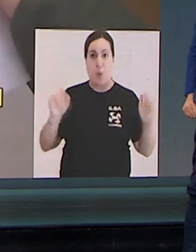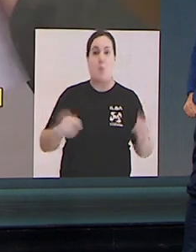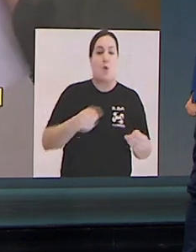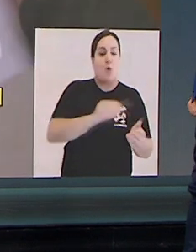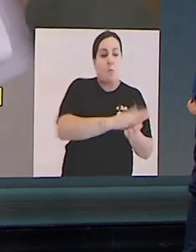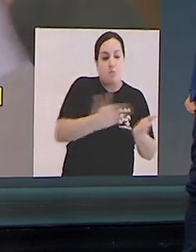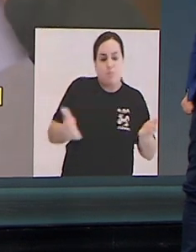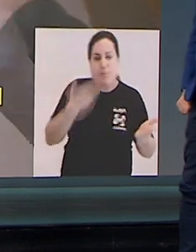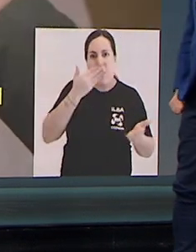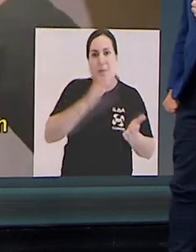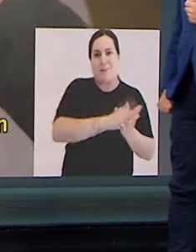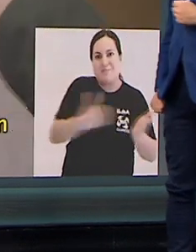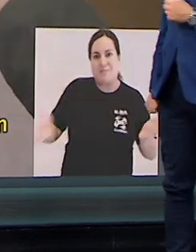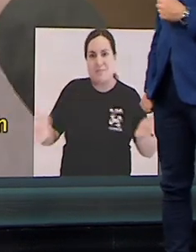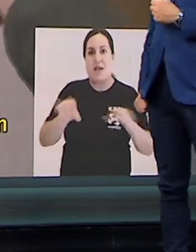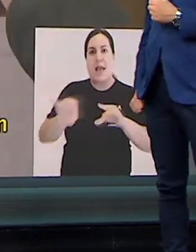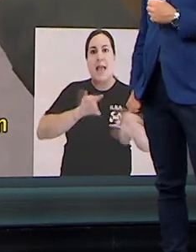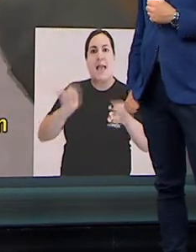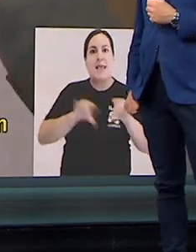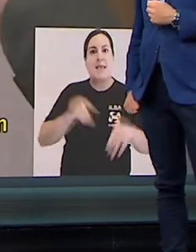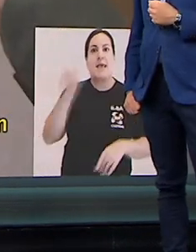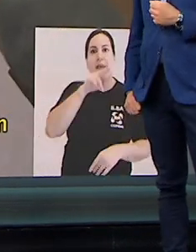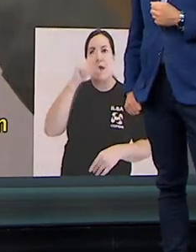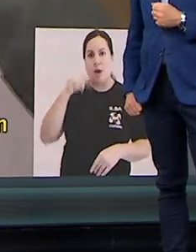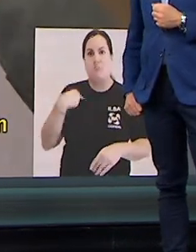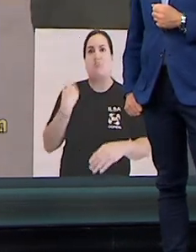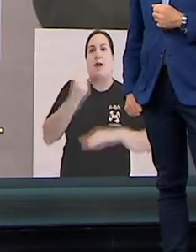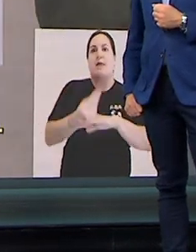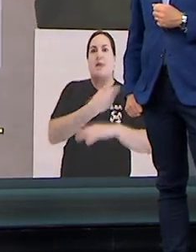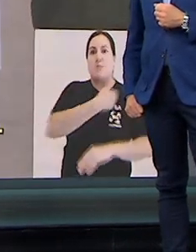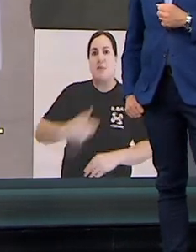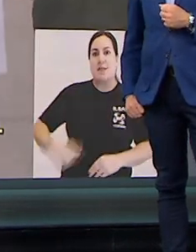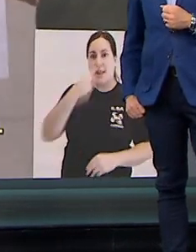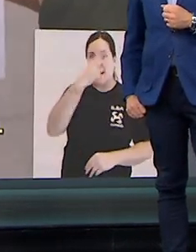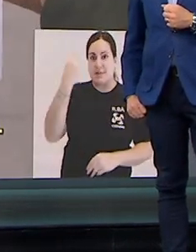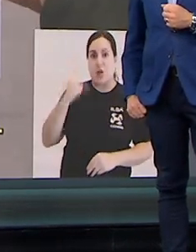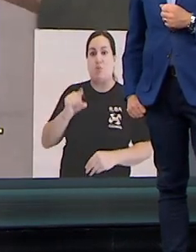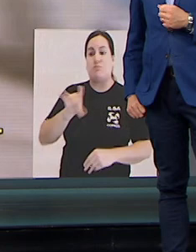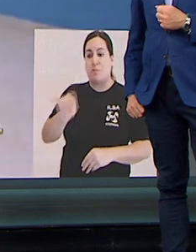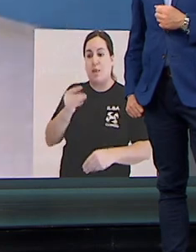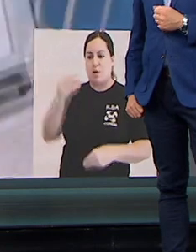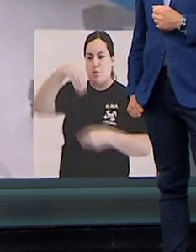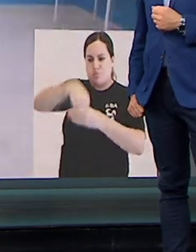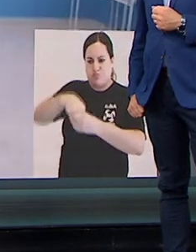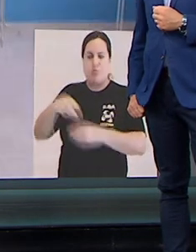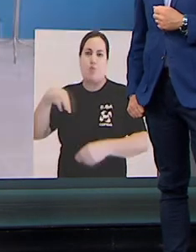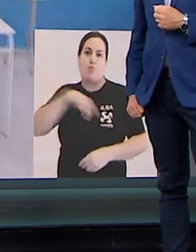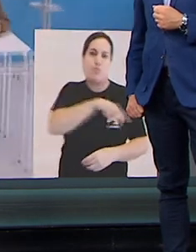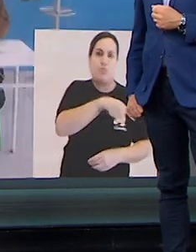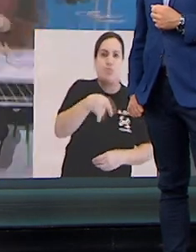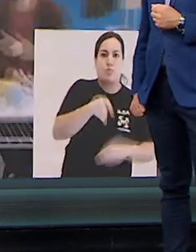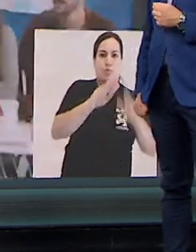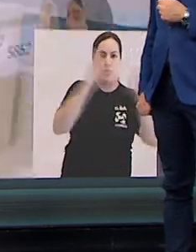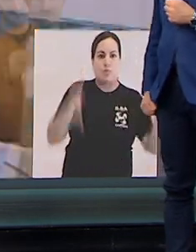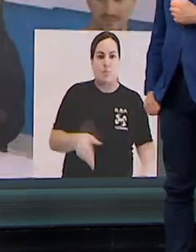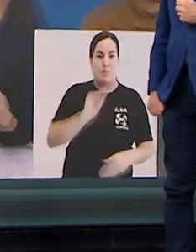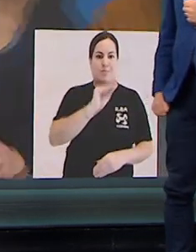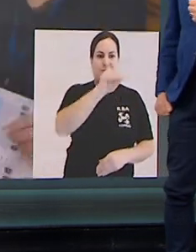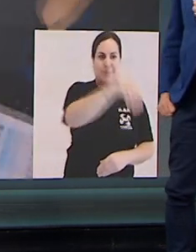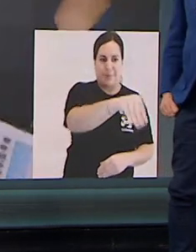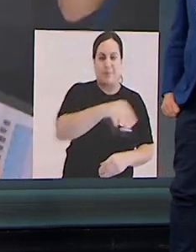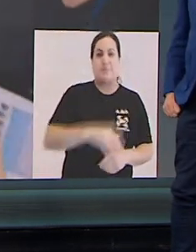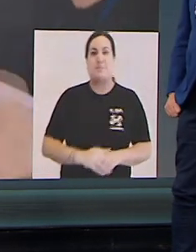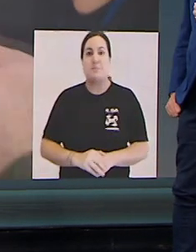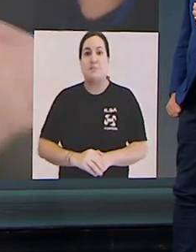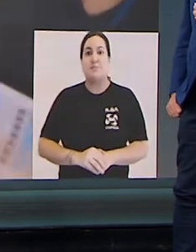tenés ganas puedes ir practicando y por lo menos te podés ir informando también de cómo es ese paso a paso cómo es ese proceso en el caso de que